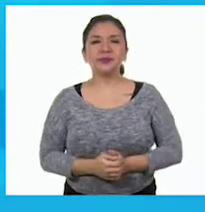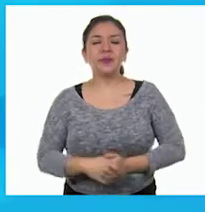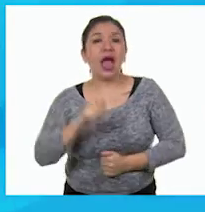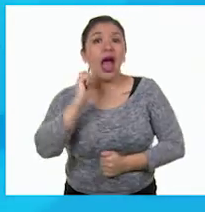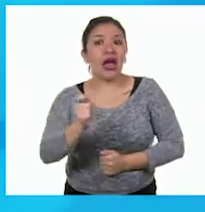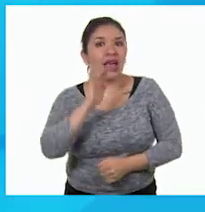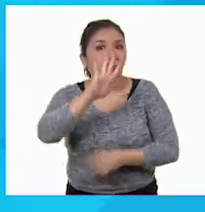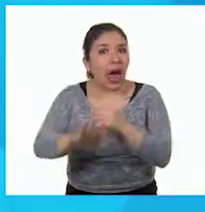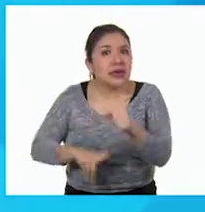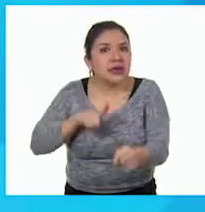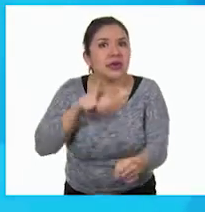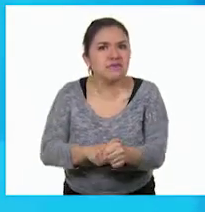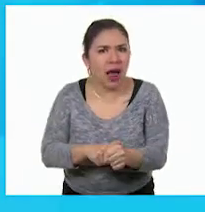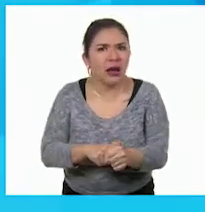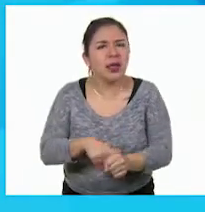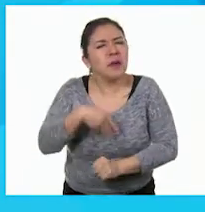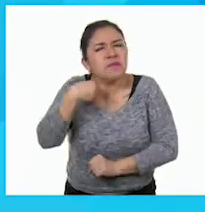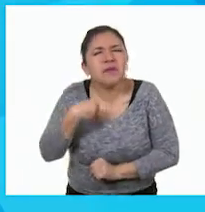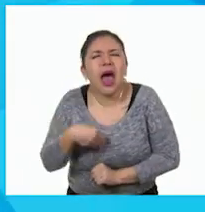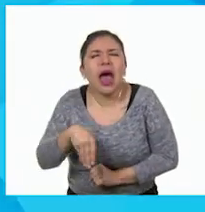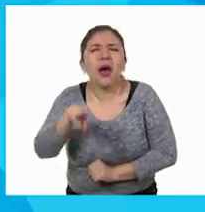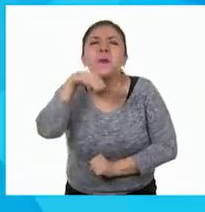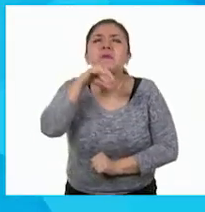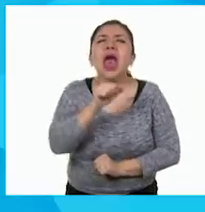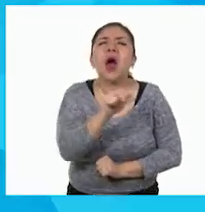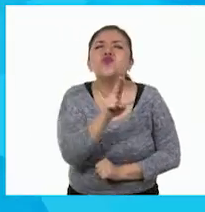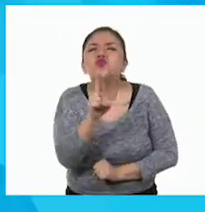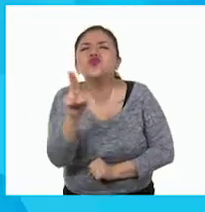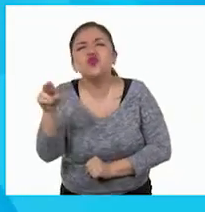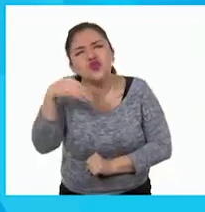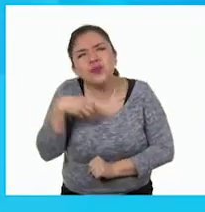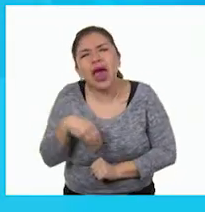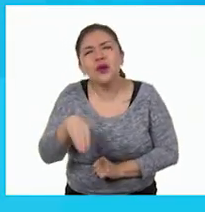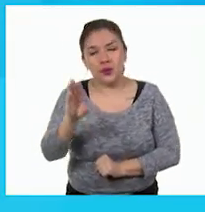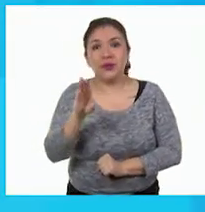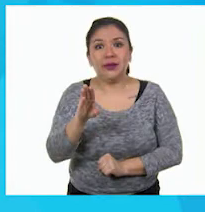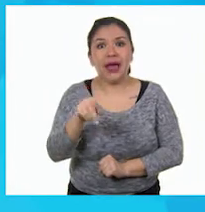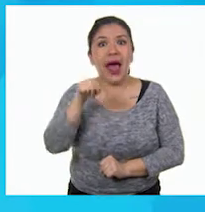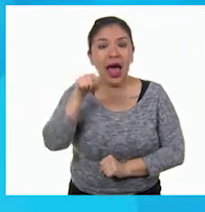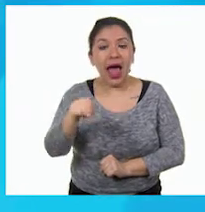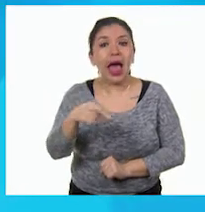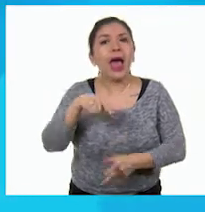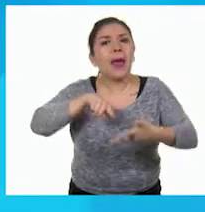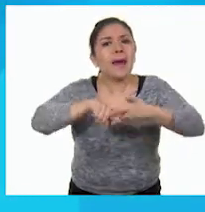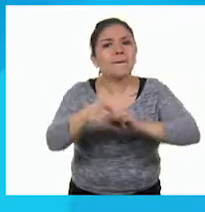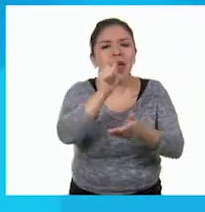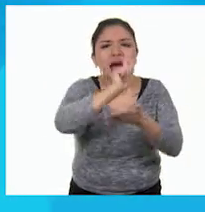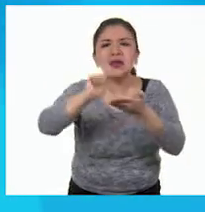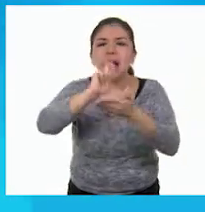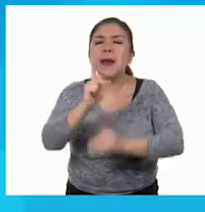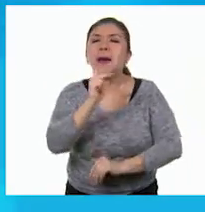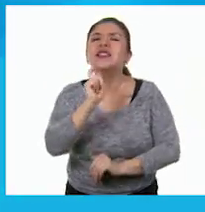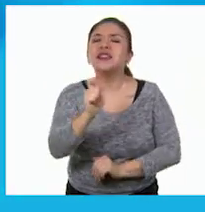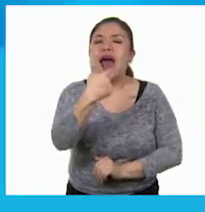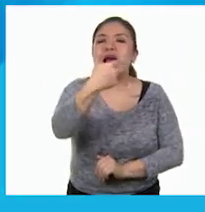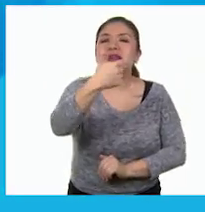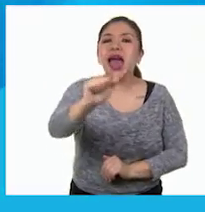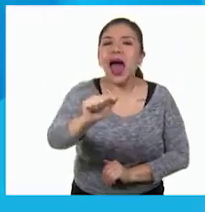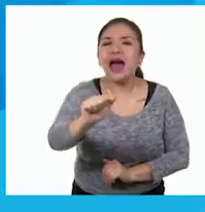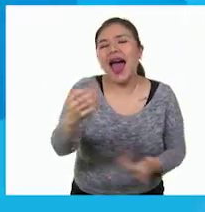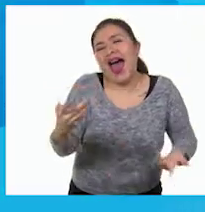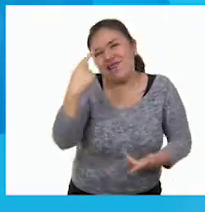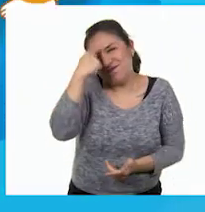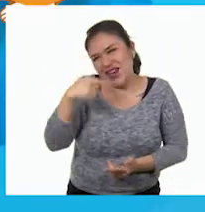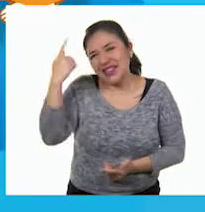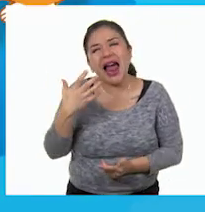un animal que maulla, miau, y empieza con ga. Ay,